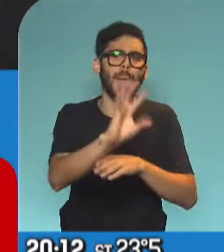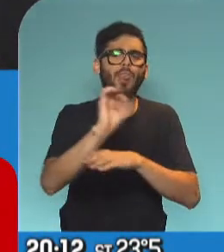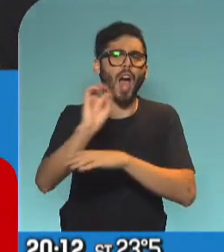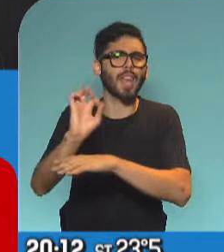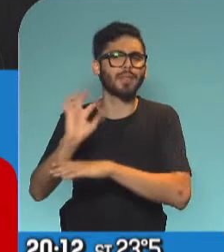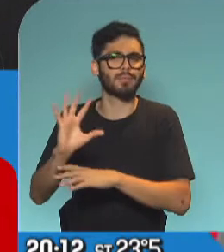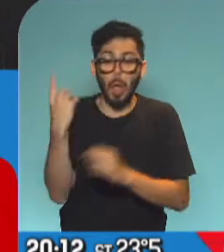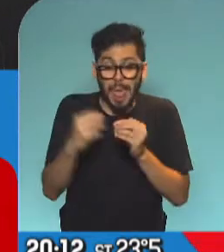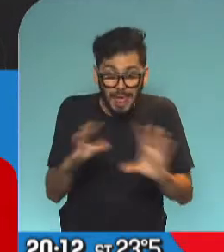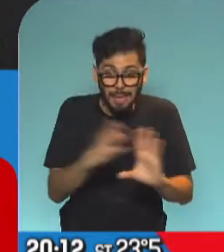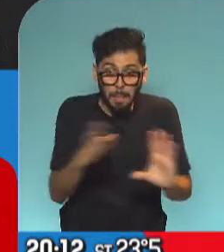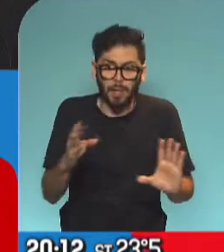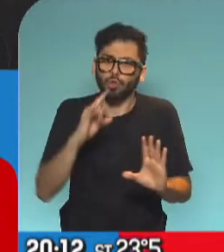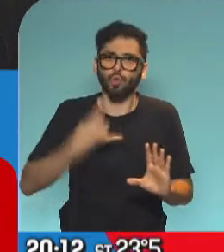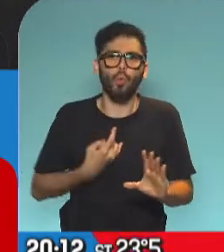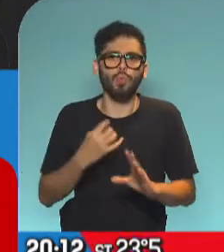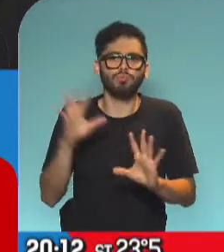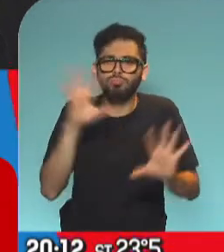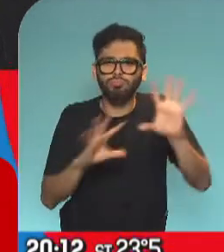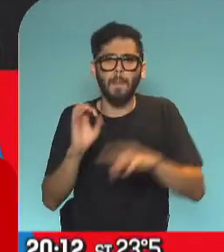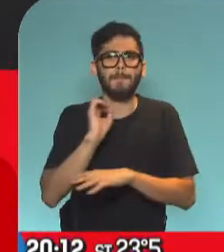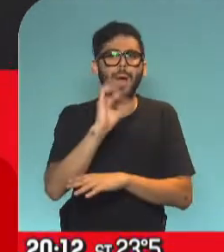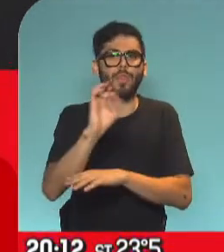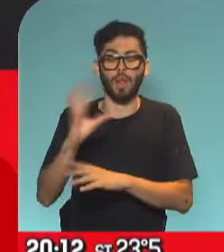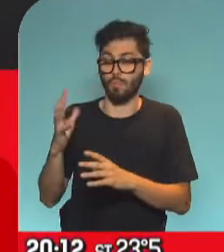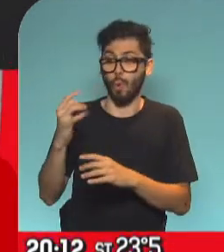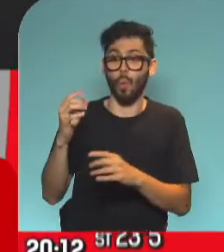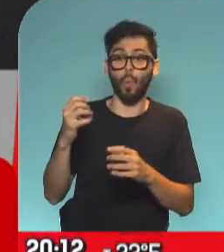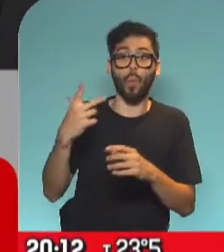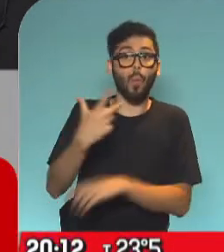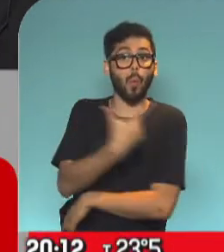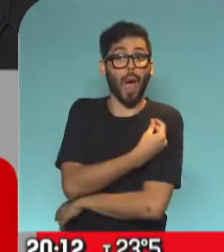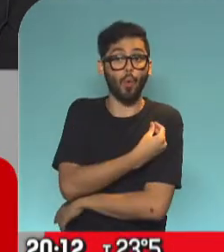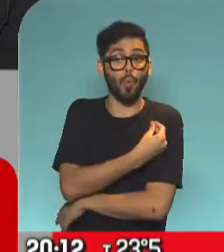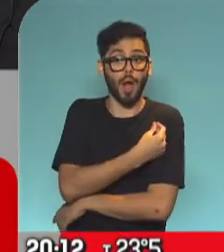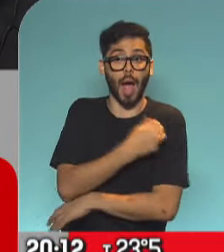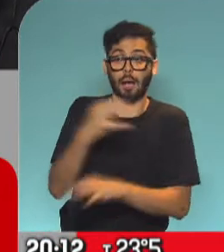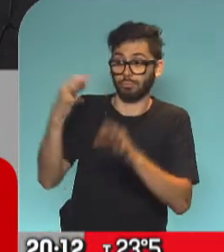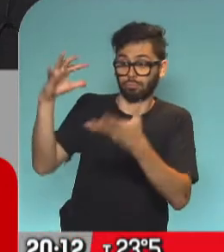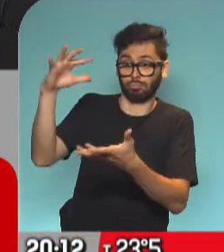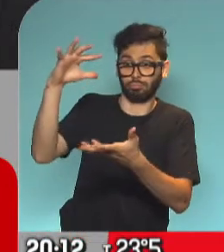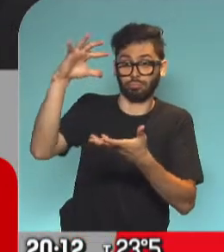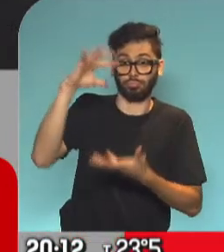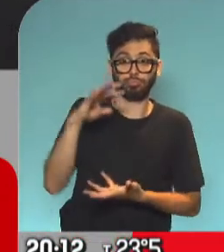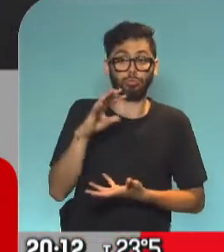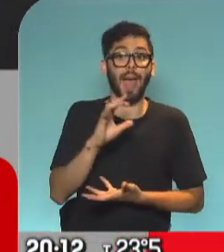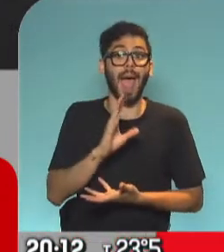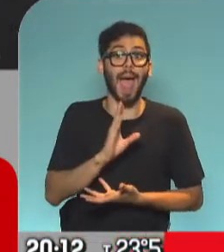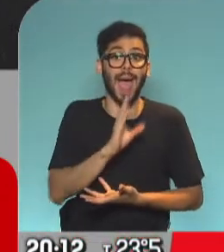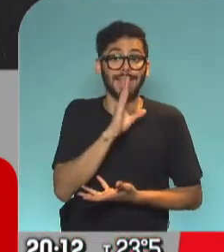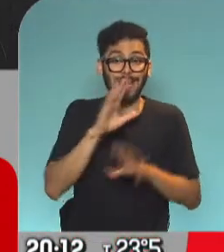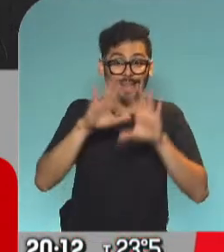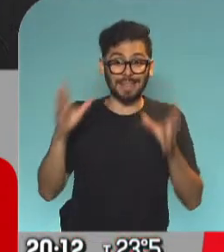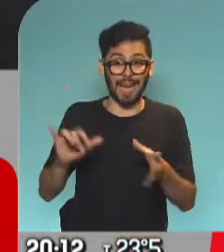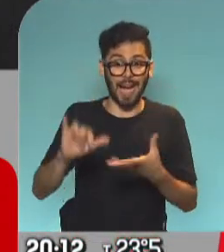Nosotros diferenciamos una parte, lo que es el viaje de la vacuna, cómo se traslada la vacuna una vez que llega a Ezeiza a los distintos rincones de la